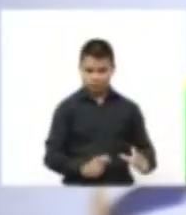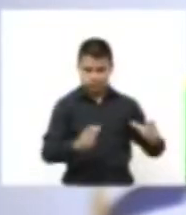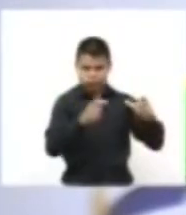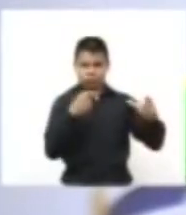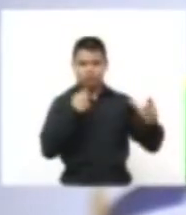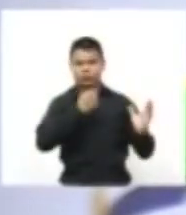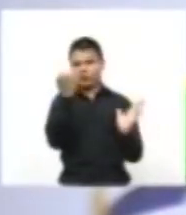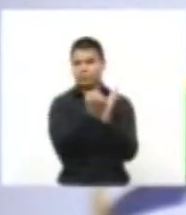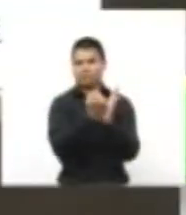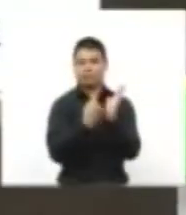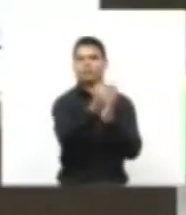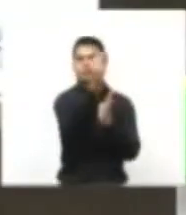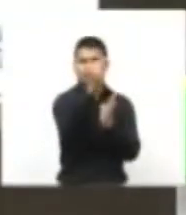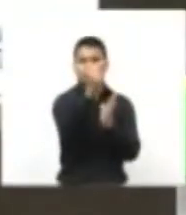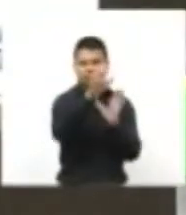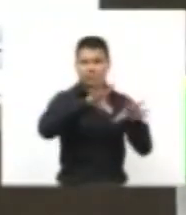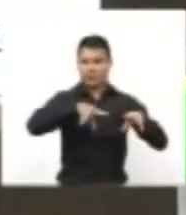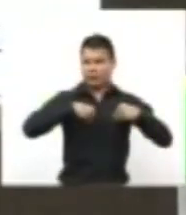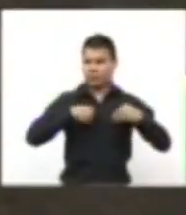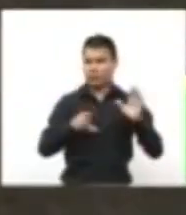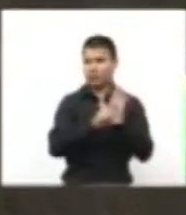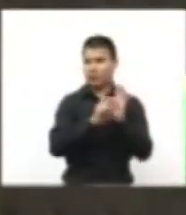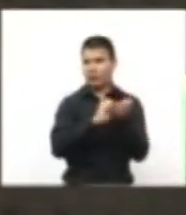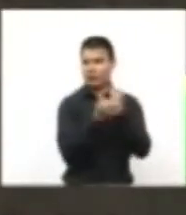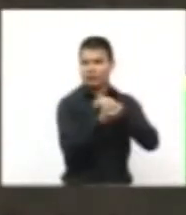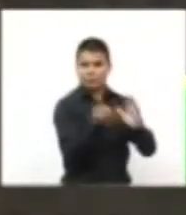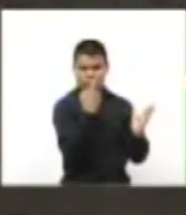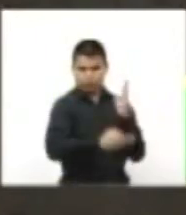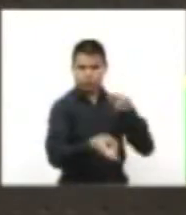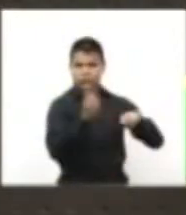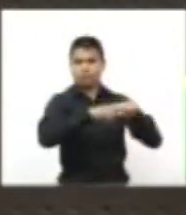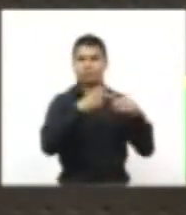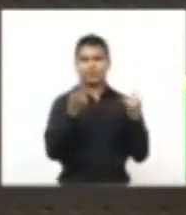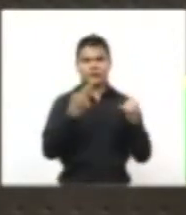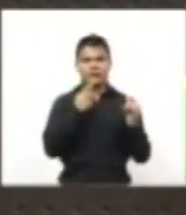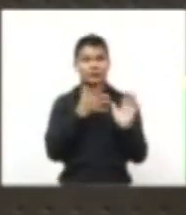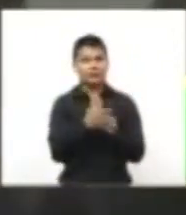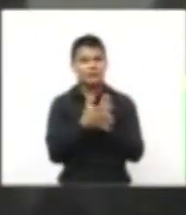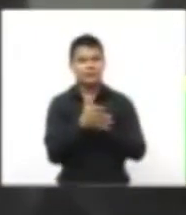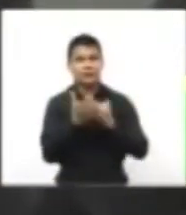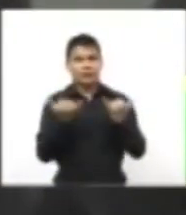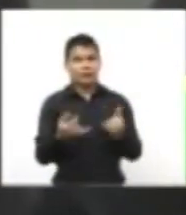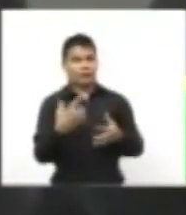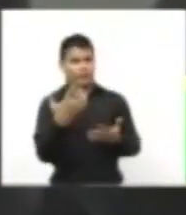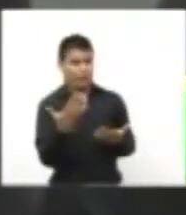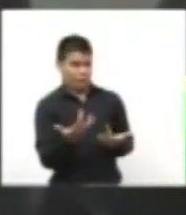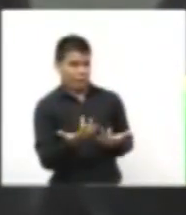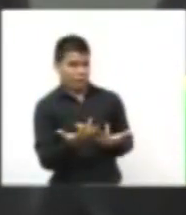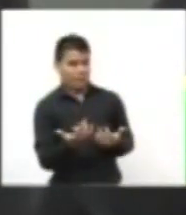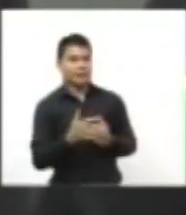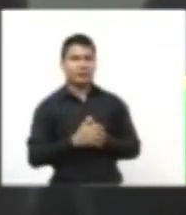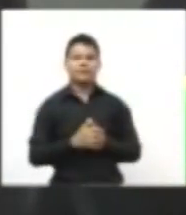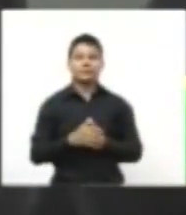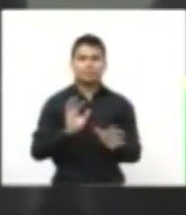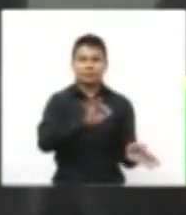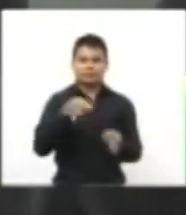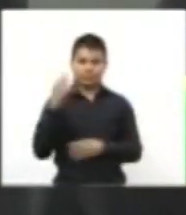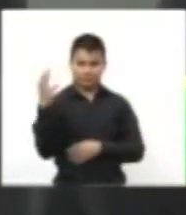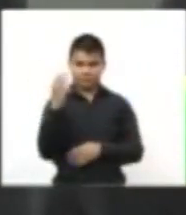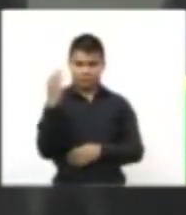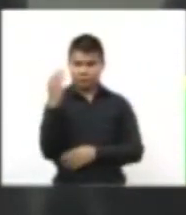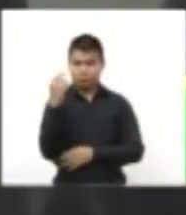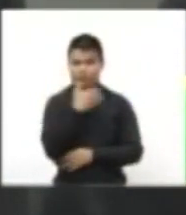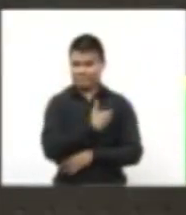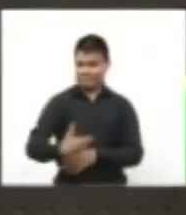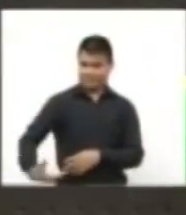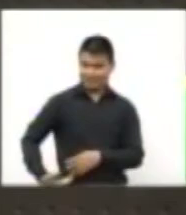convertirlo en ley de la República. Ante ello, el senador Jorge Robledo afirma que esta sería la peor de las reformas tributarias de la historia, que